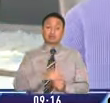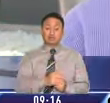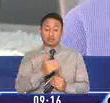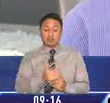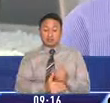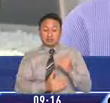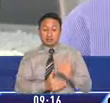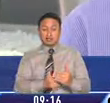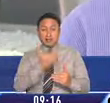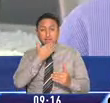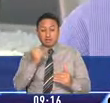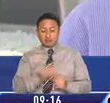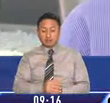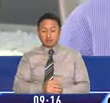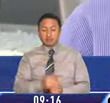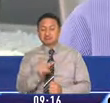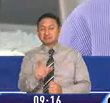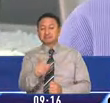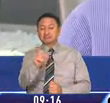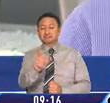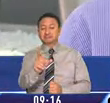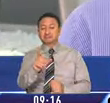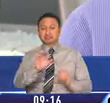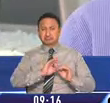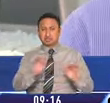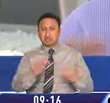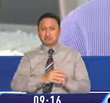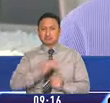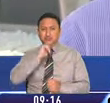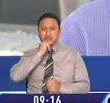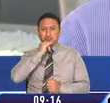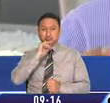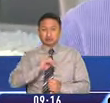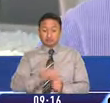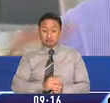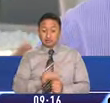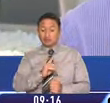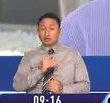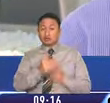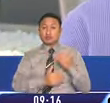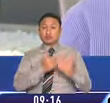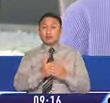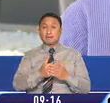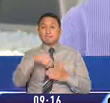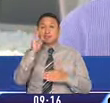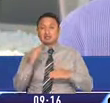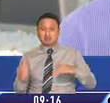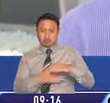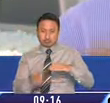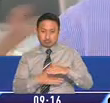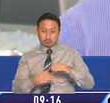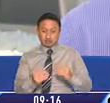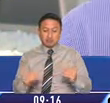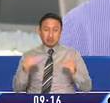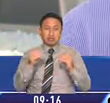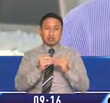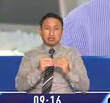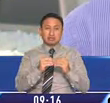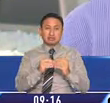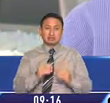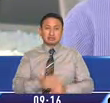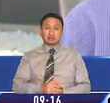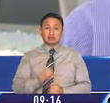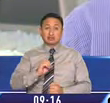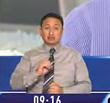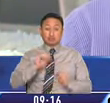¿no? No solo un camarón semiprocesado, congelado, sino un procesamiento mucho mayor, ya con algo que le dé más valor agregado